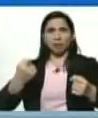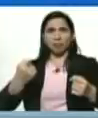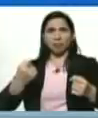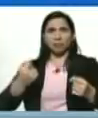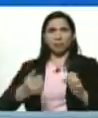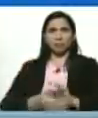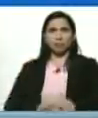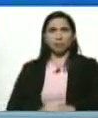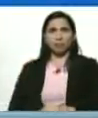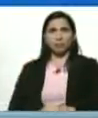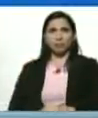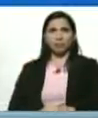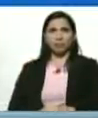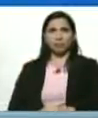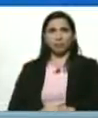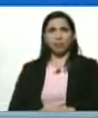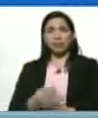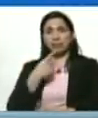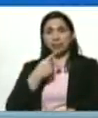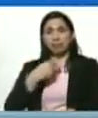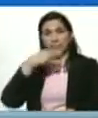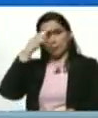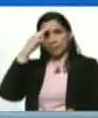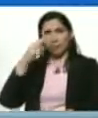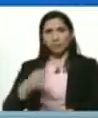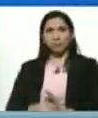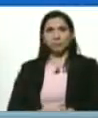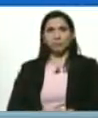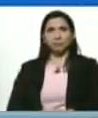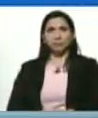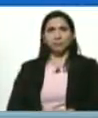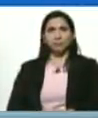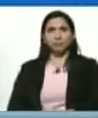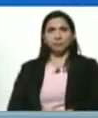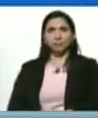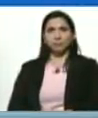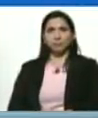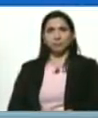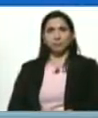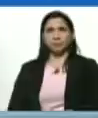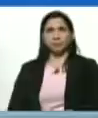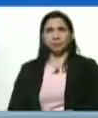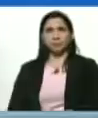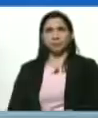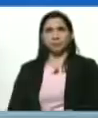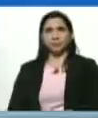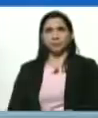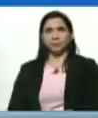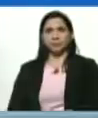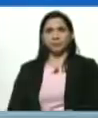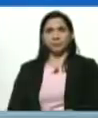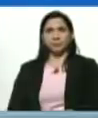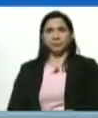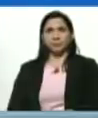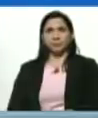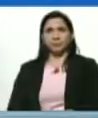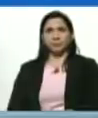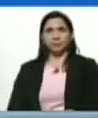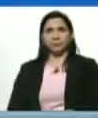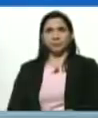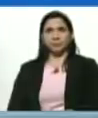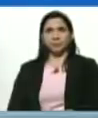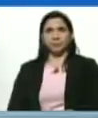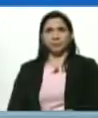que había sido de mi papá después lo heredé yo directamente en el camastro para el gran